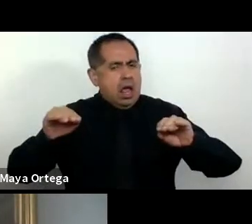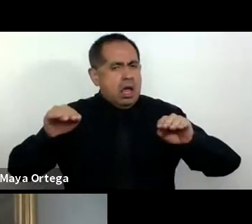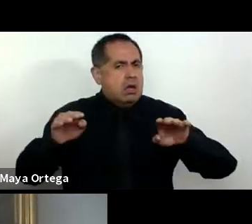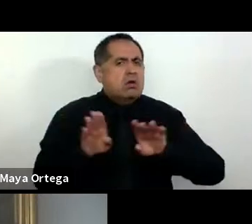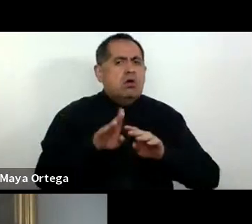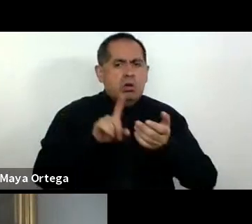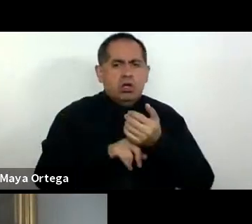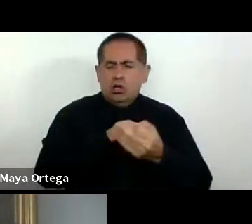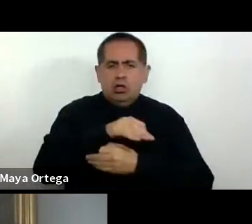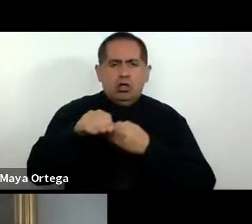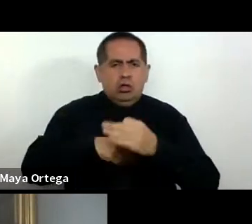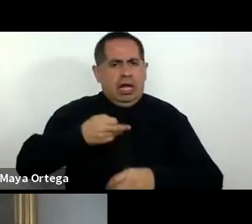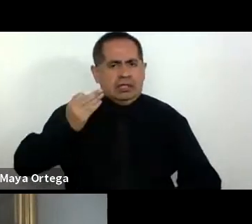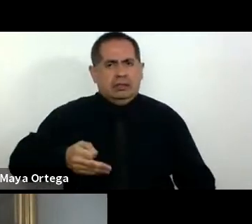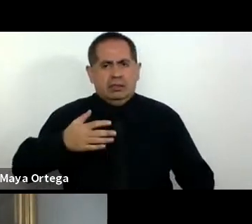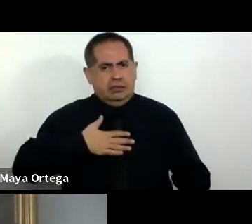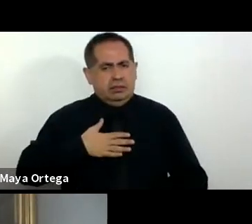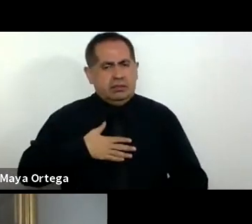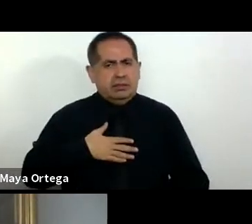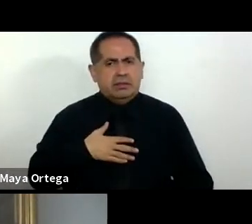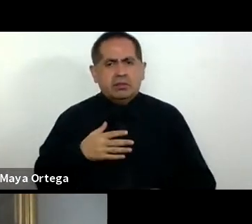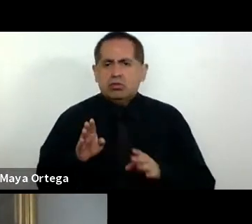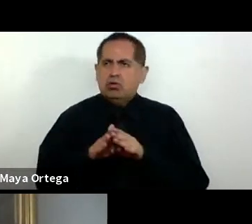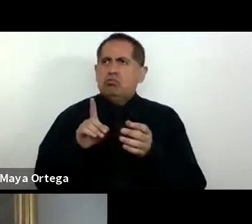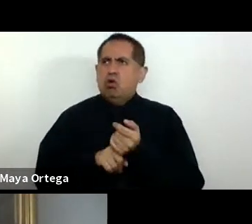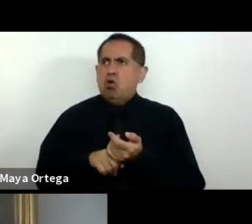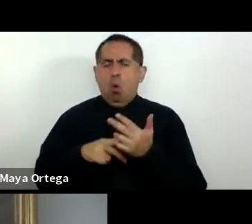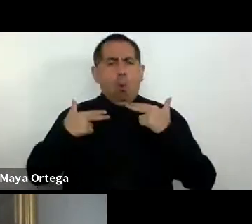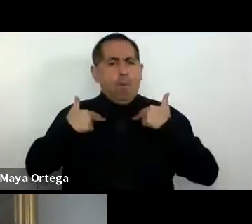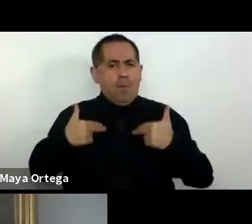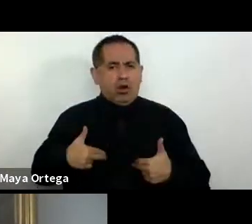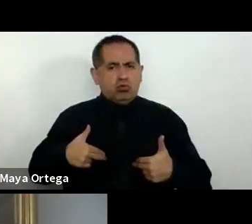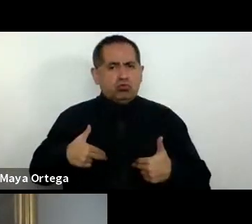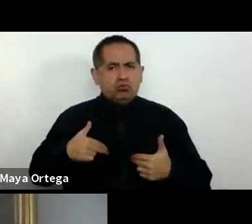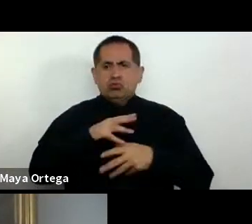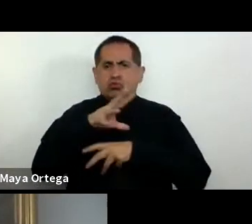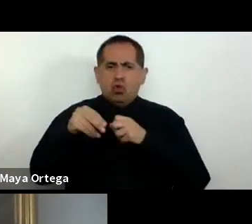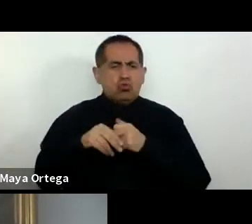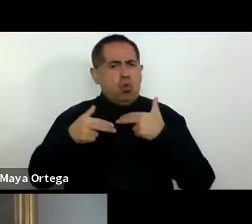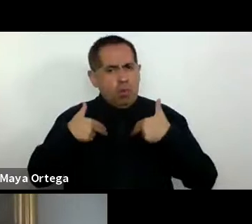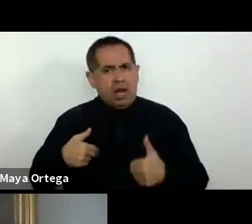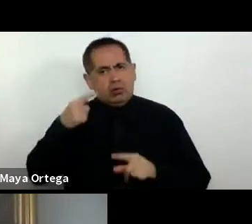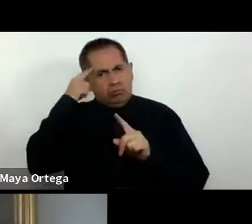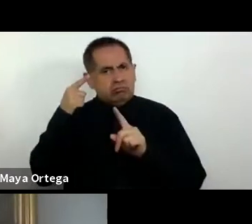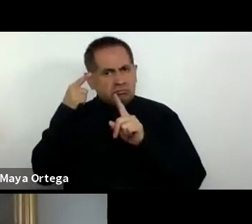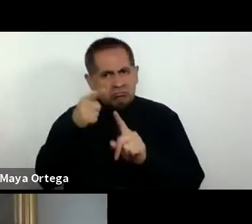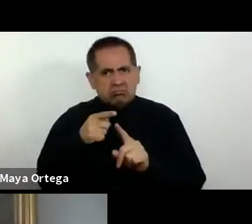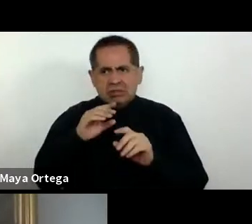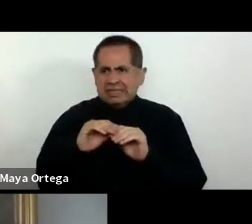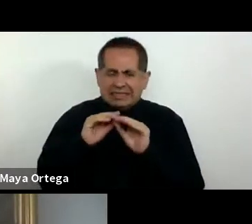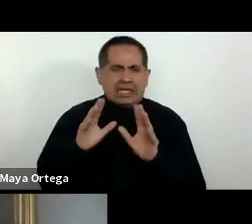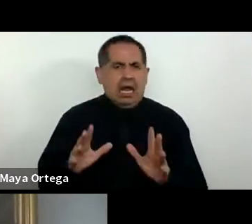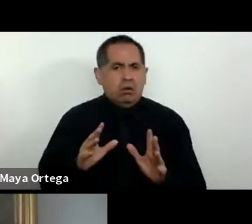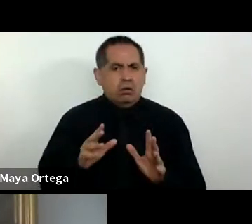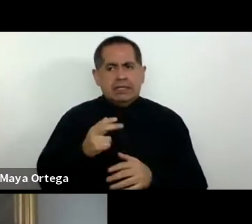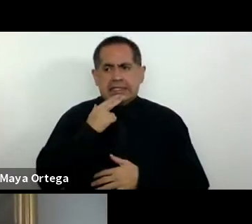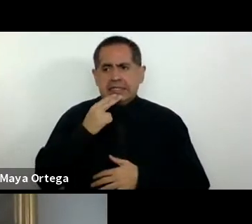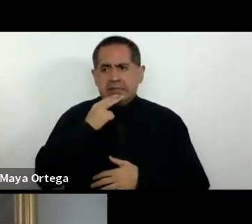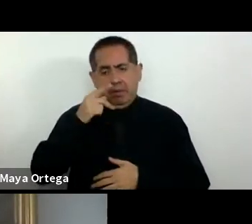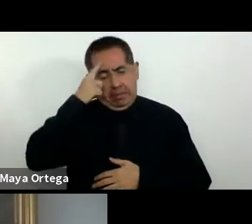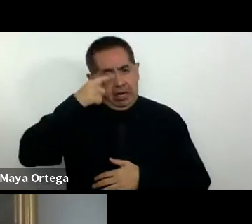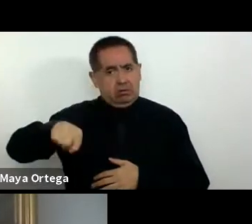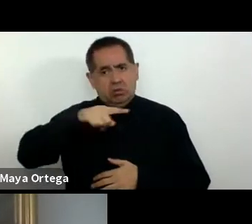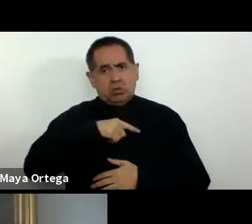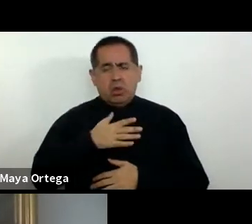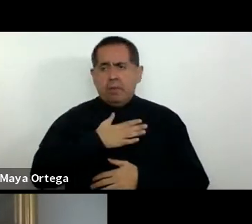un todo, como una sola humanidad llena de matices, pero que lucha para asegurar